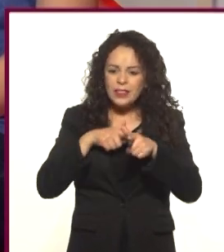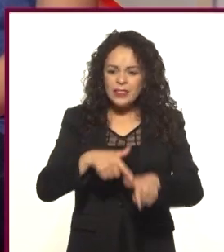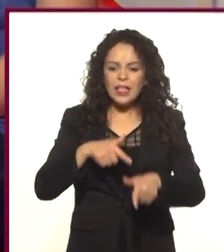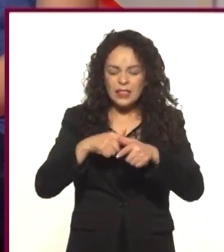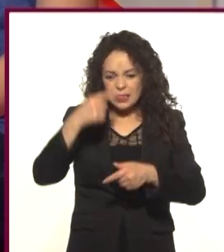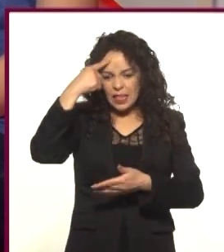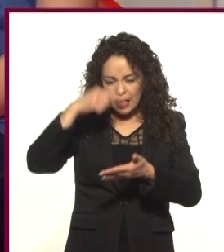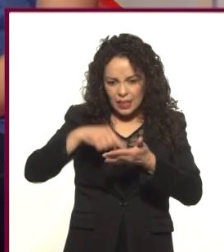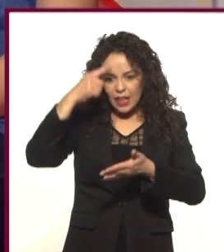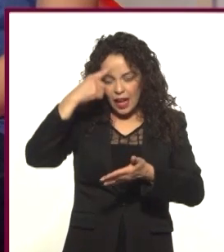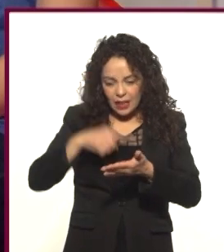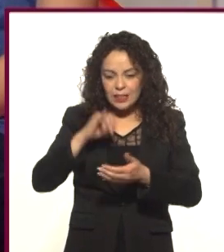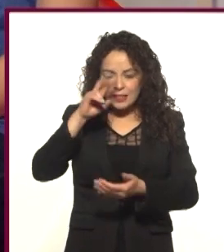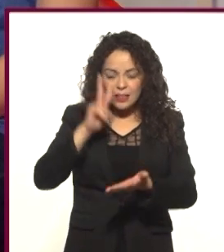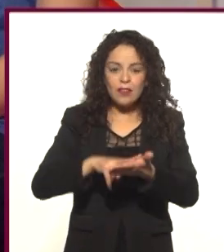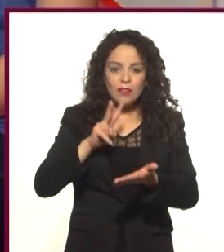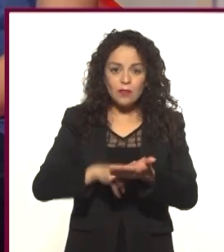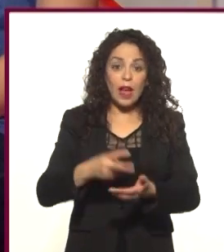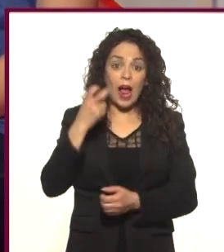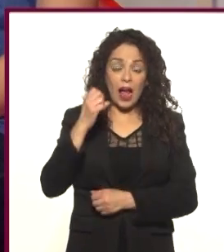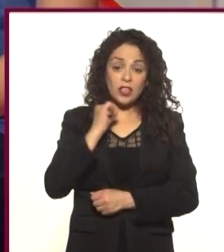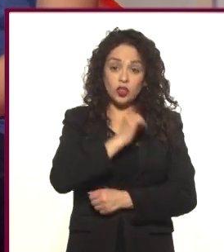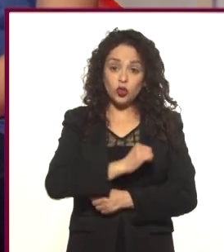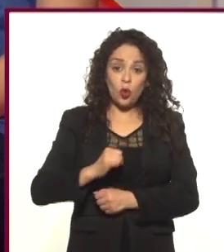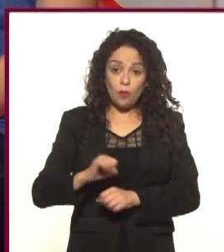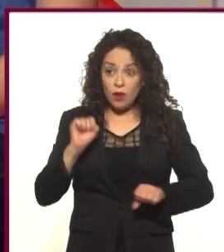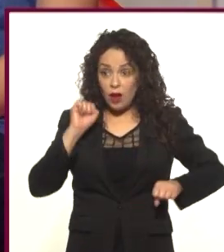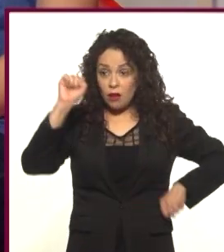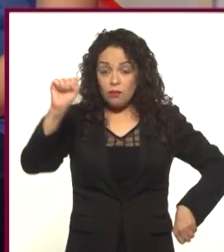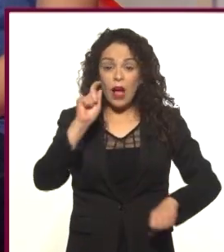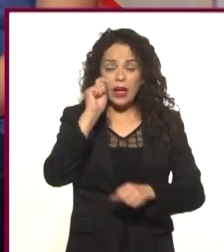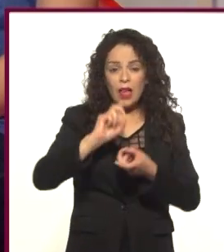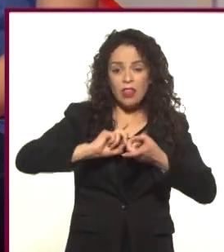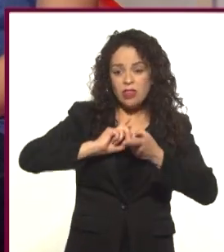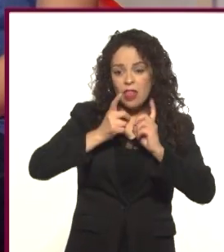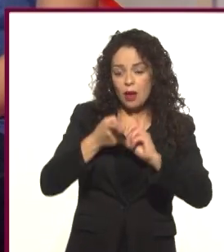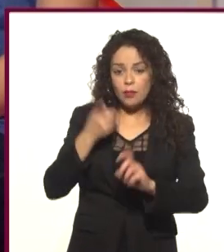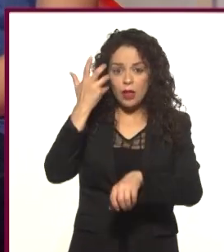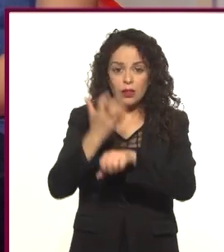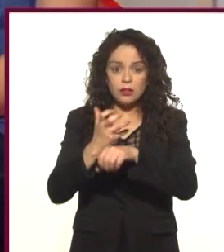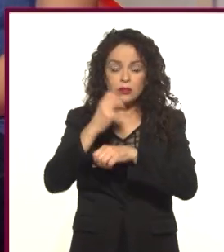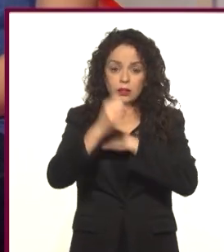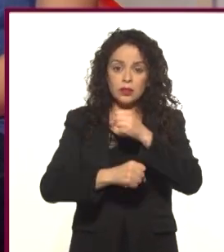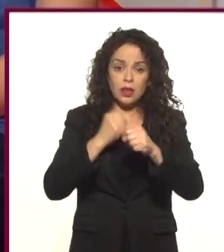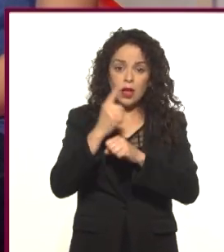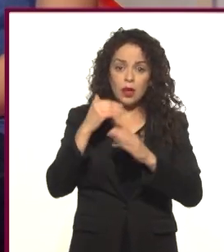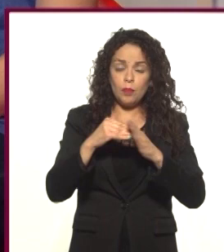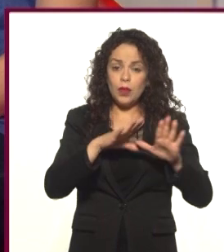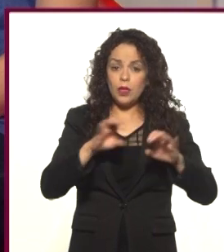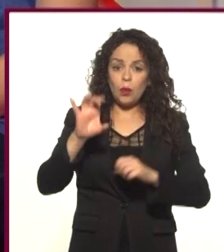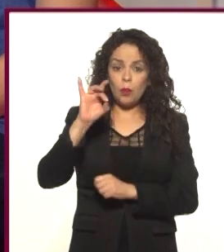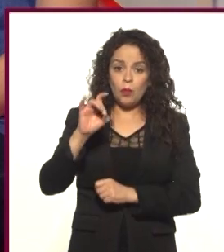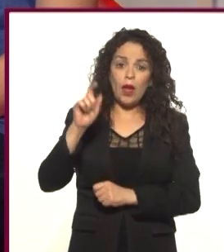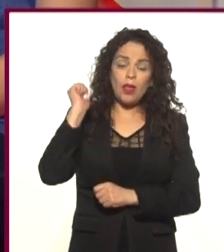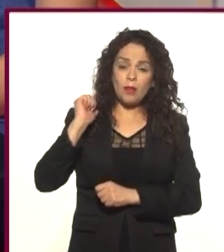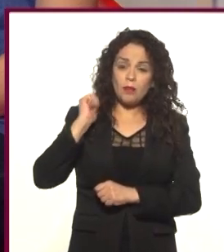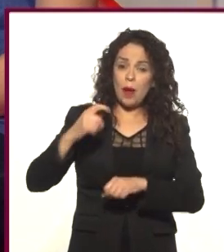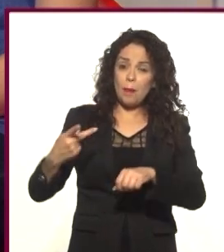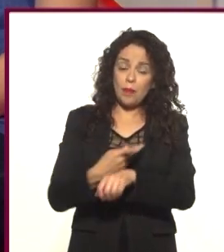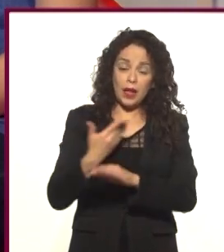es lo que logró Superman, en medio de la terrible depresión que vivía Estados Unidos en la década de los 30 del siglo